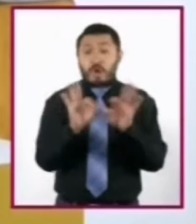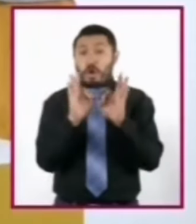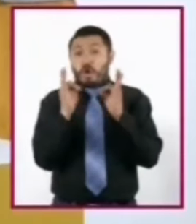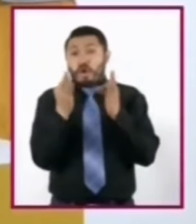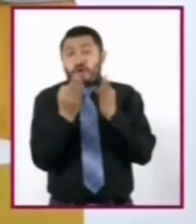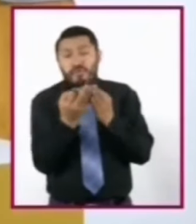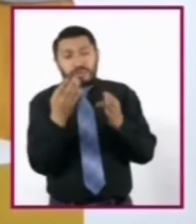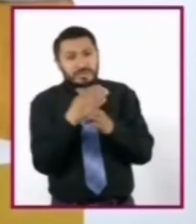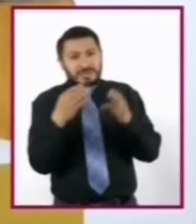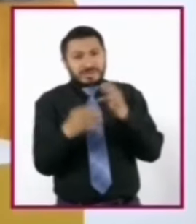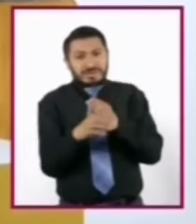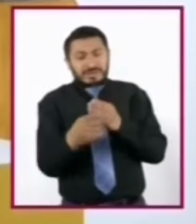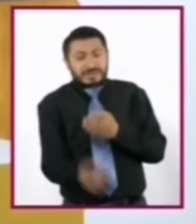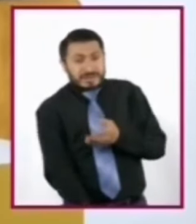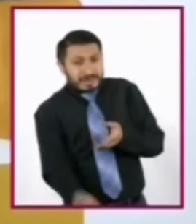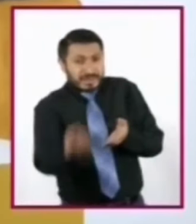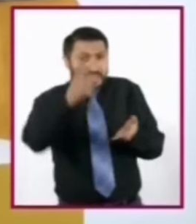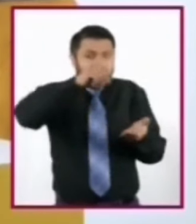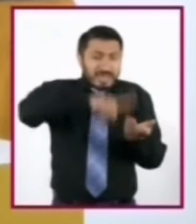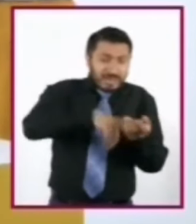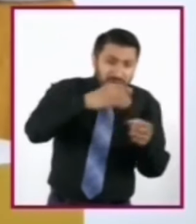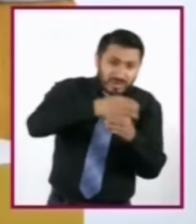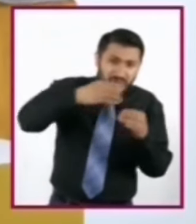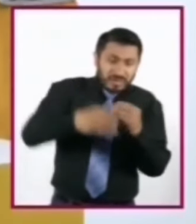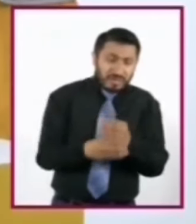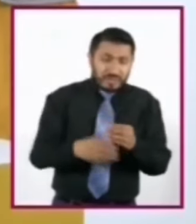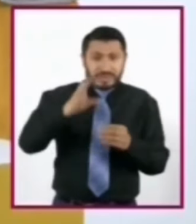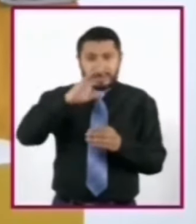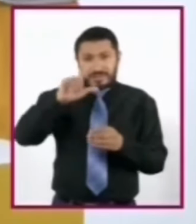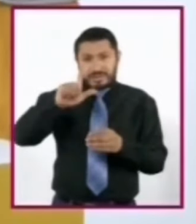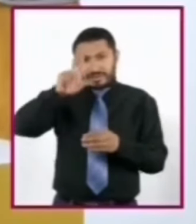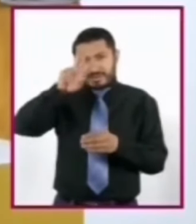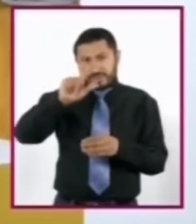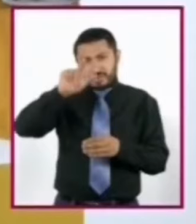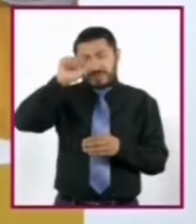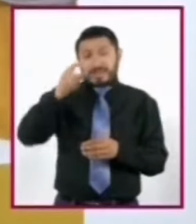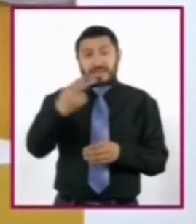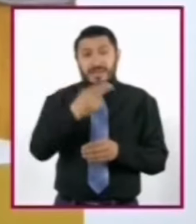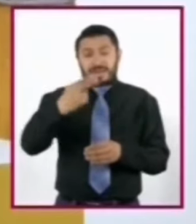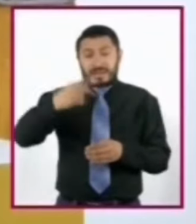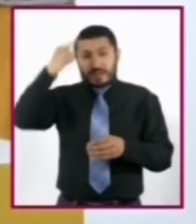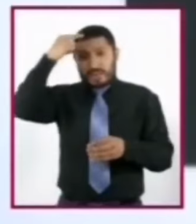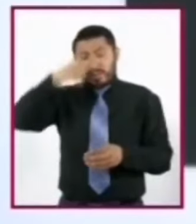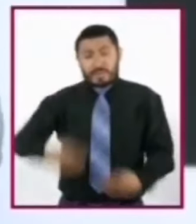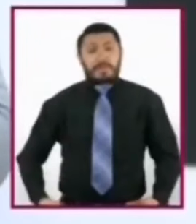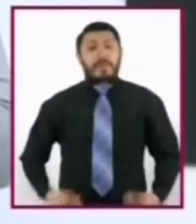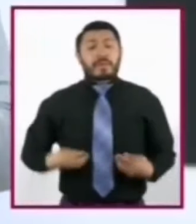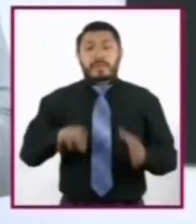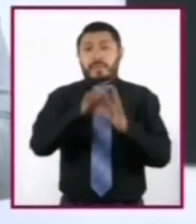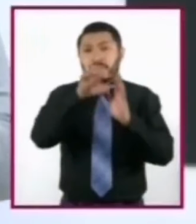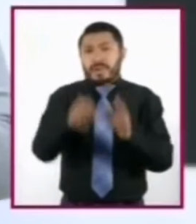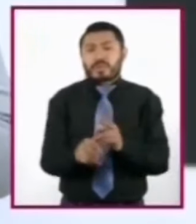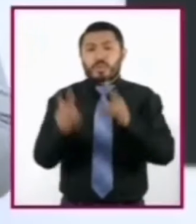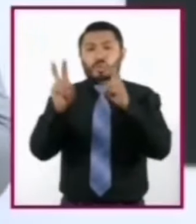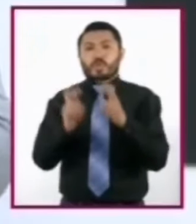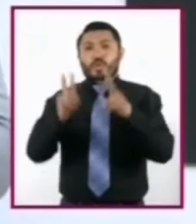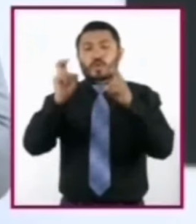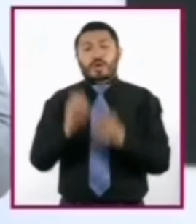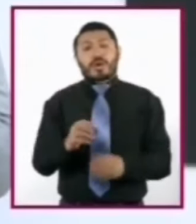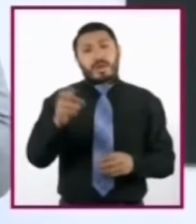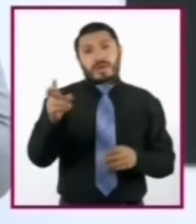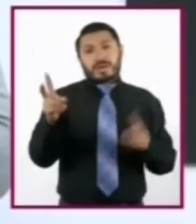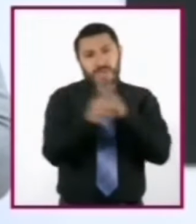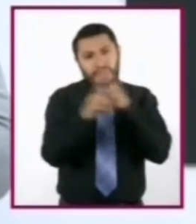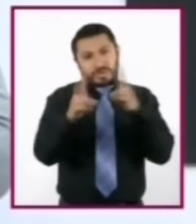entran las sustancias que la célula necesita para vivir, como nutrientes y oxígeno. También es la